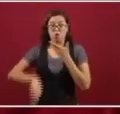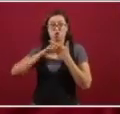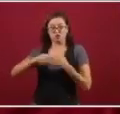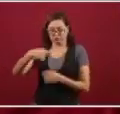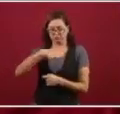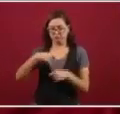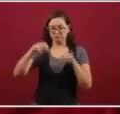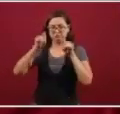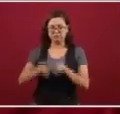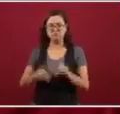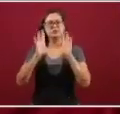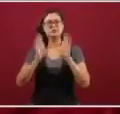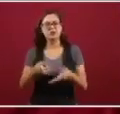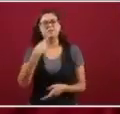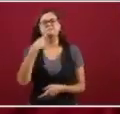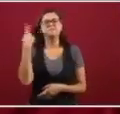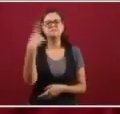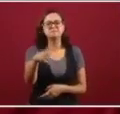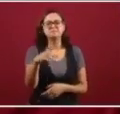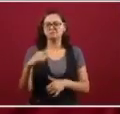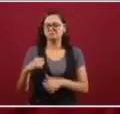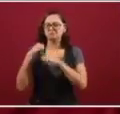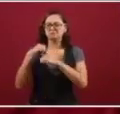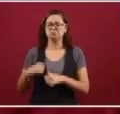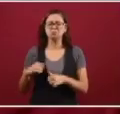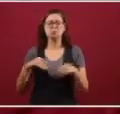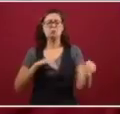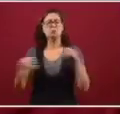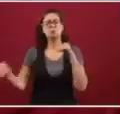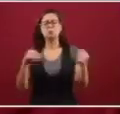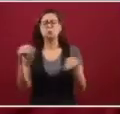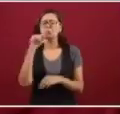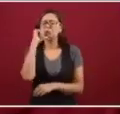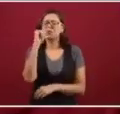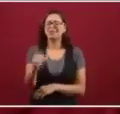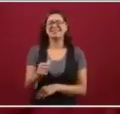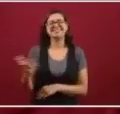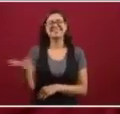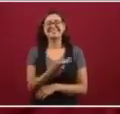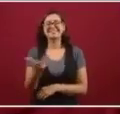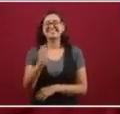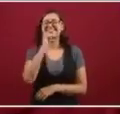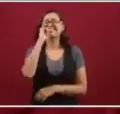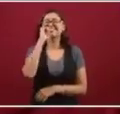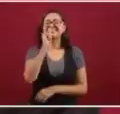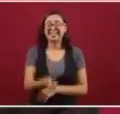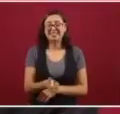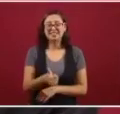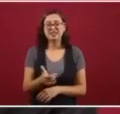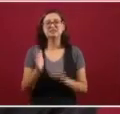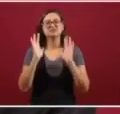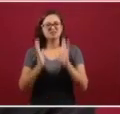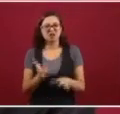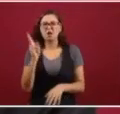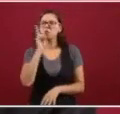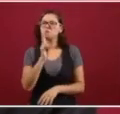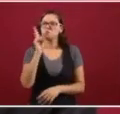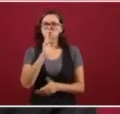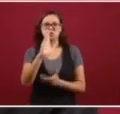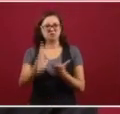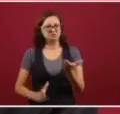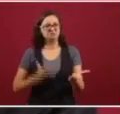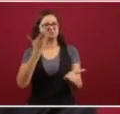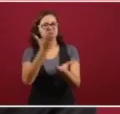presentadas y las autoridades no hacen nada. Hay elementos suficientes comprobados y los